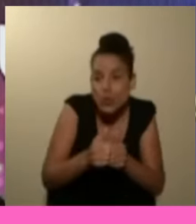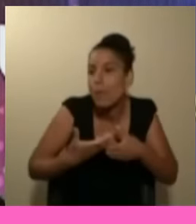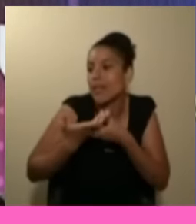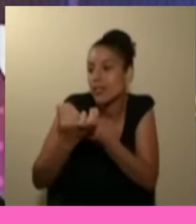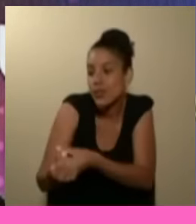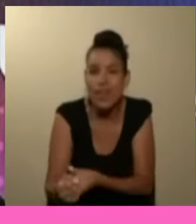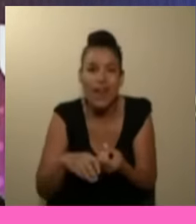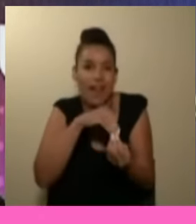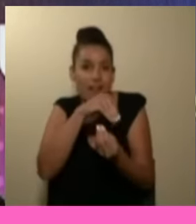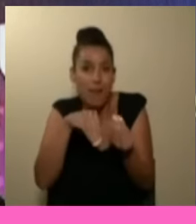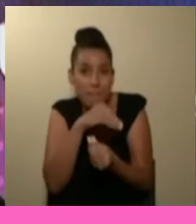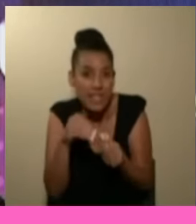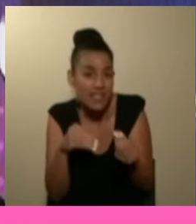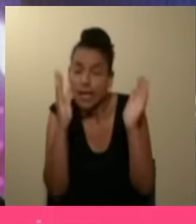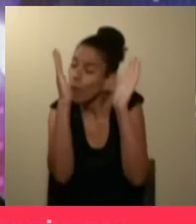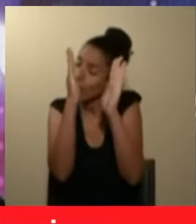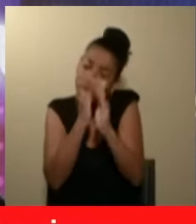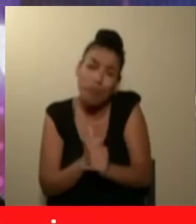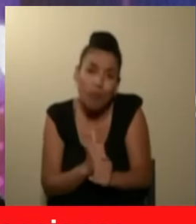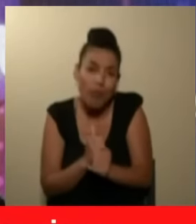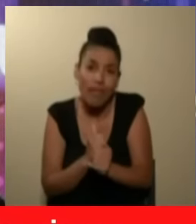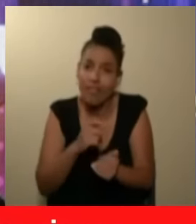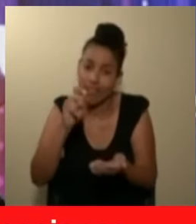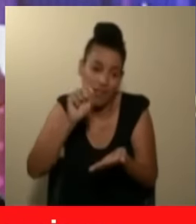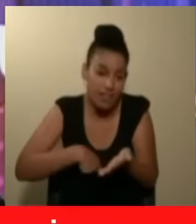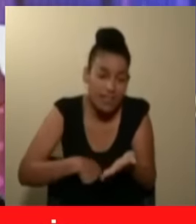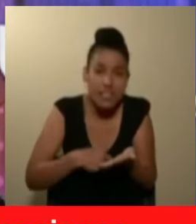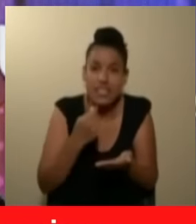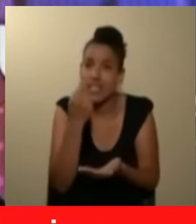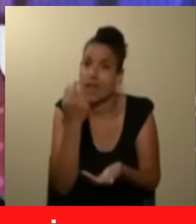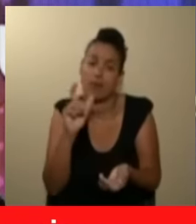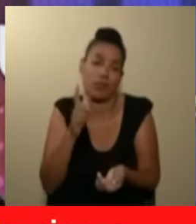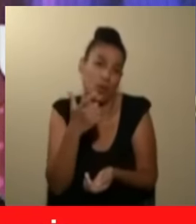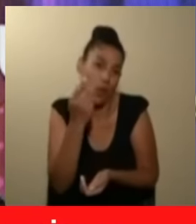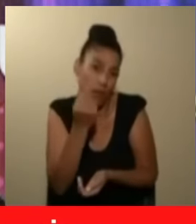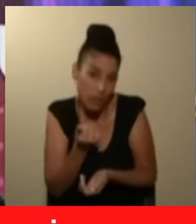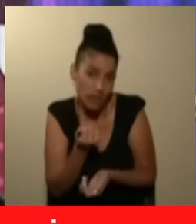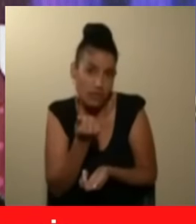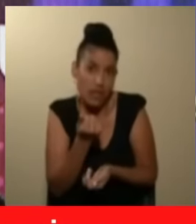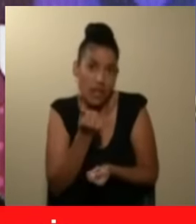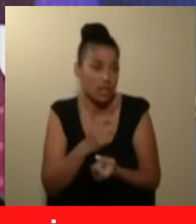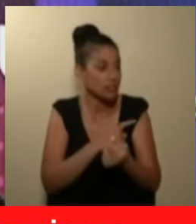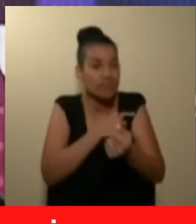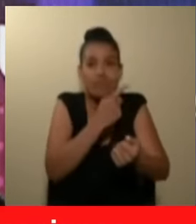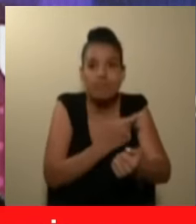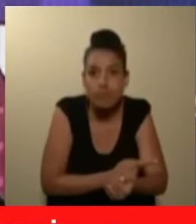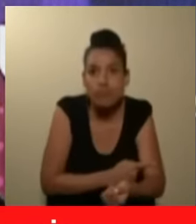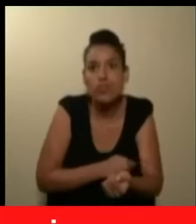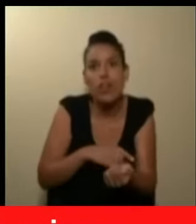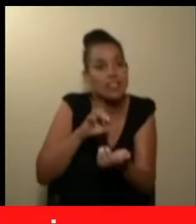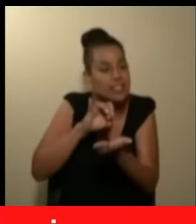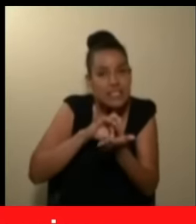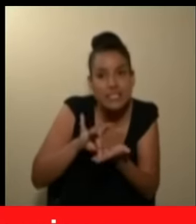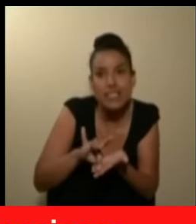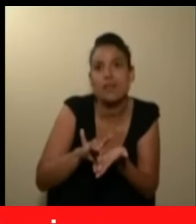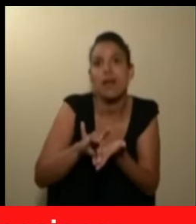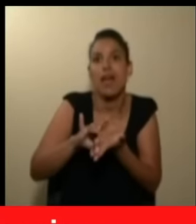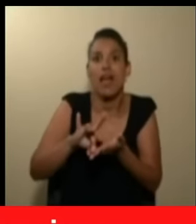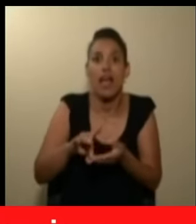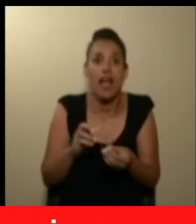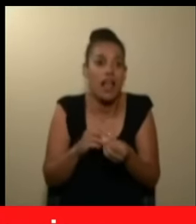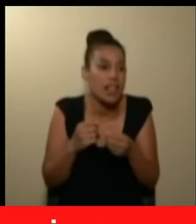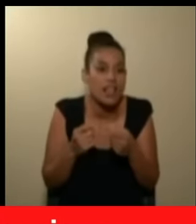tiene la capacidad económica como para tener garantías, es fortaleciendo los mecanismos colectivos y estatales